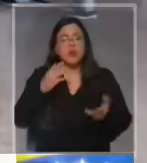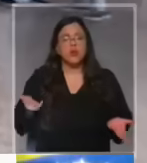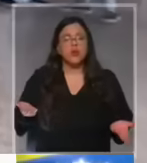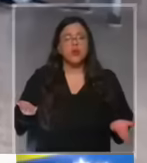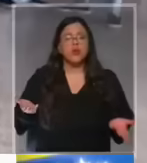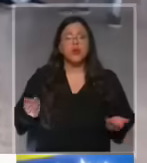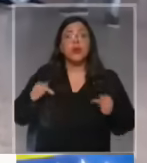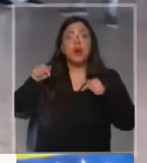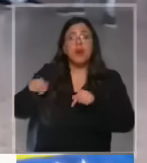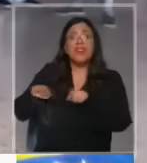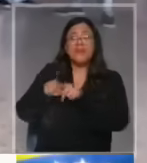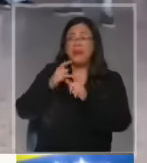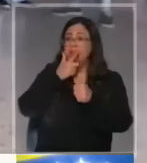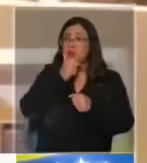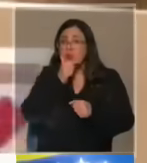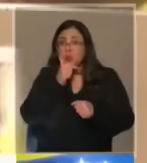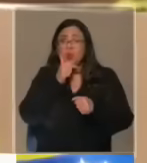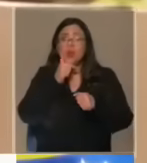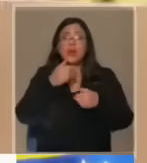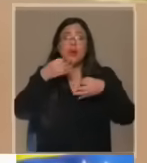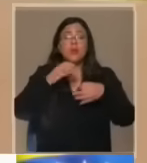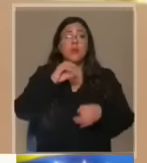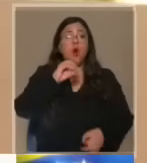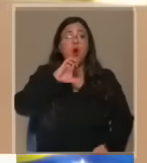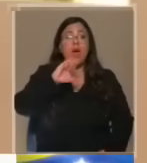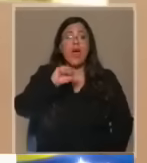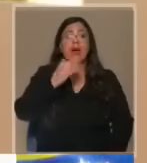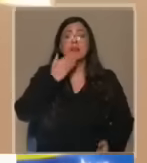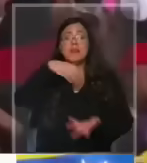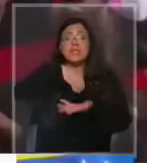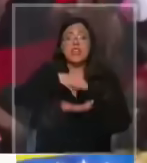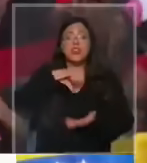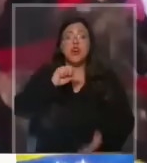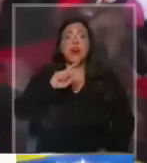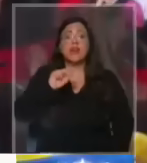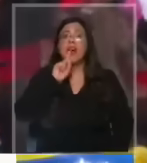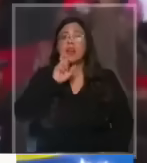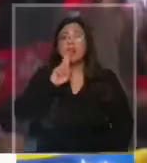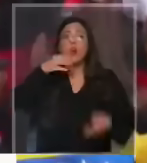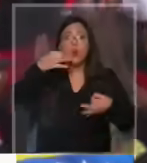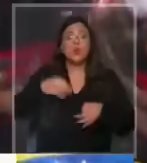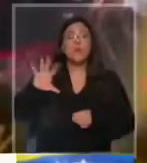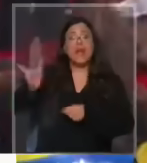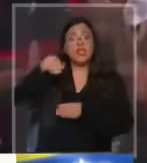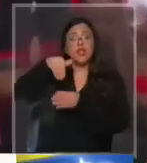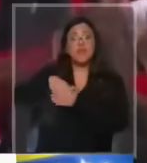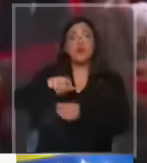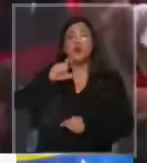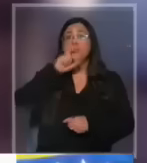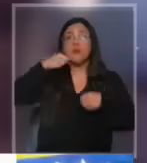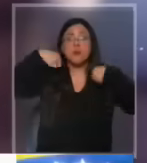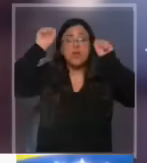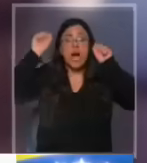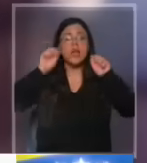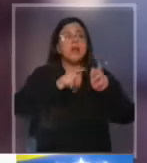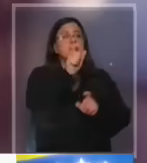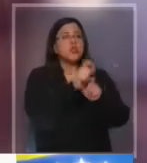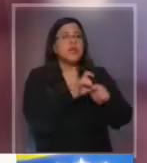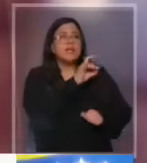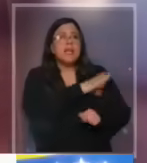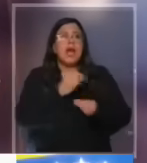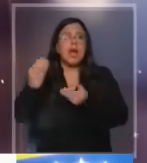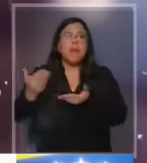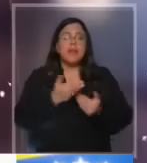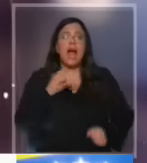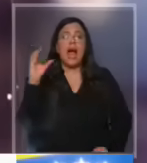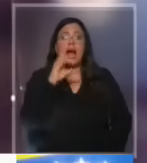A pesar de los cuestionamientos realizados por la OEA y el Centro Carter a la elección que dio por ganador a Maduro, observadores chilenos invitados a